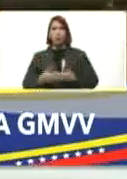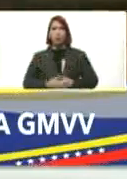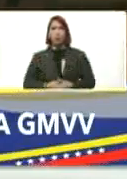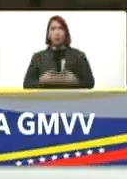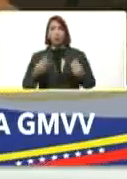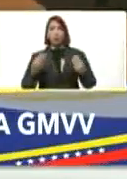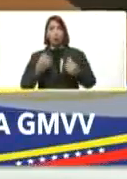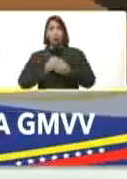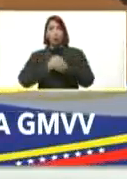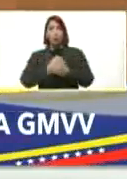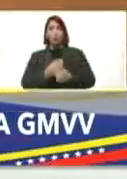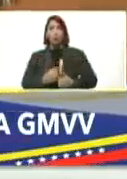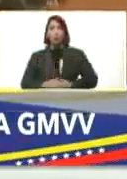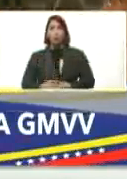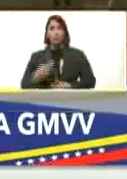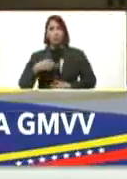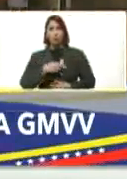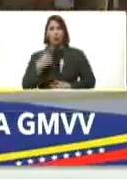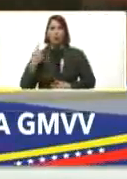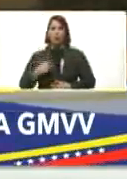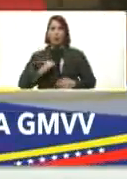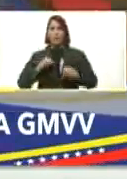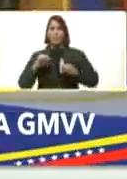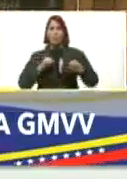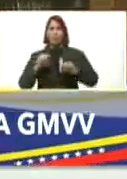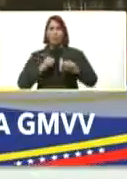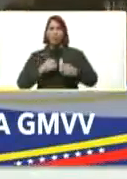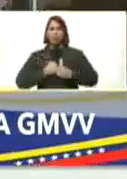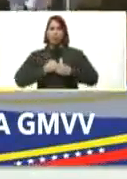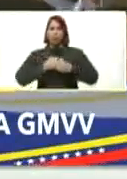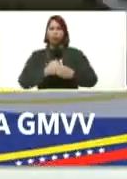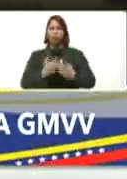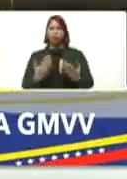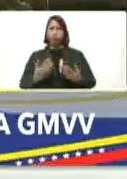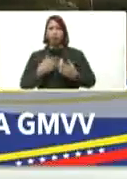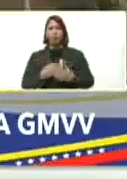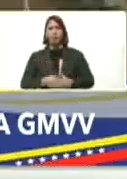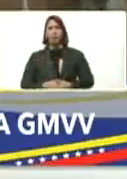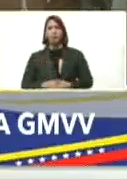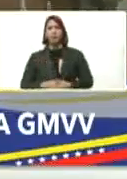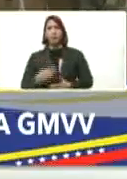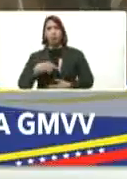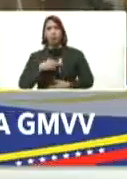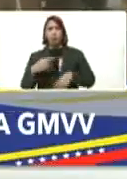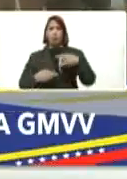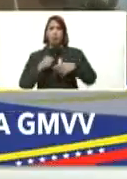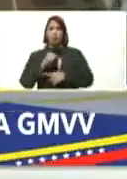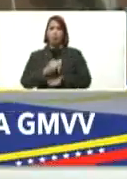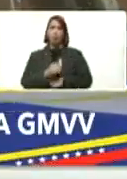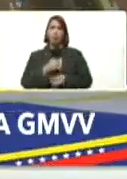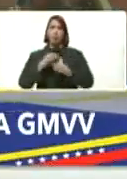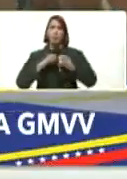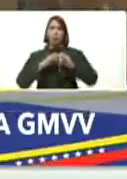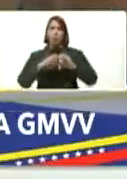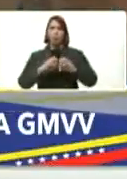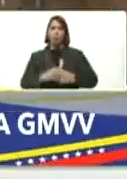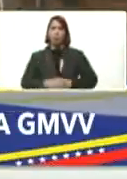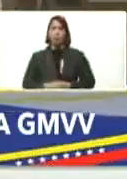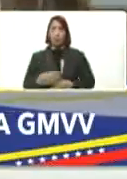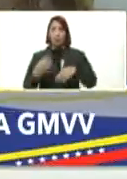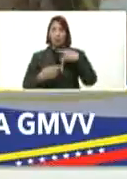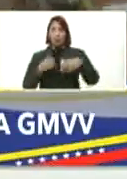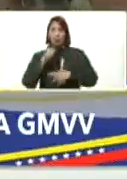amor. A nosotros nos tiene que mover el amor. Nuestra revolución es el amor, la